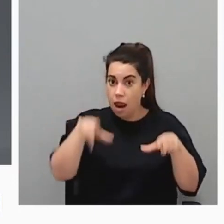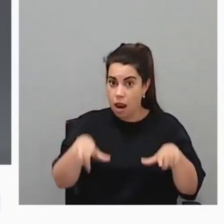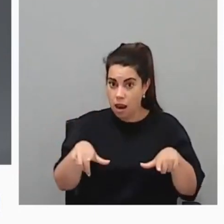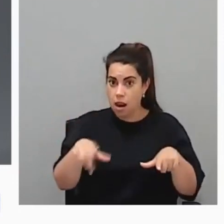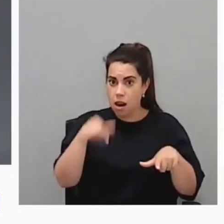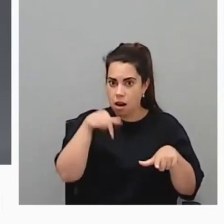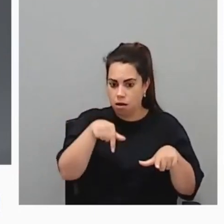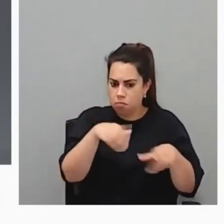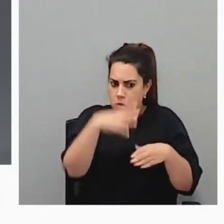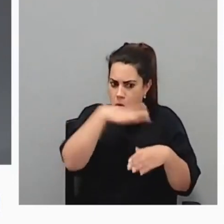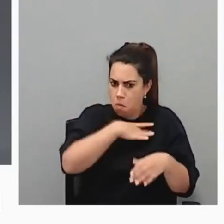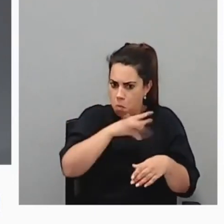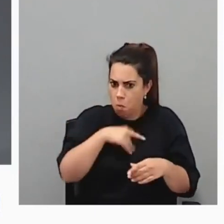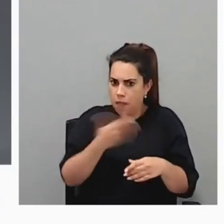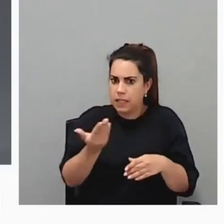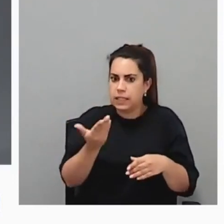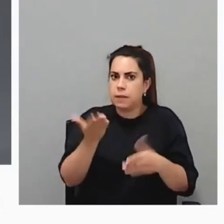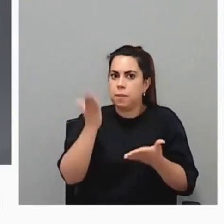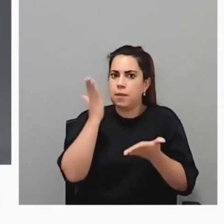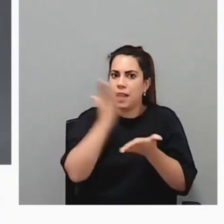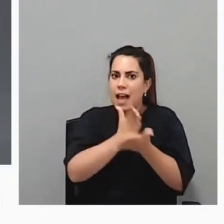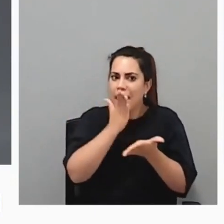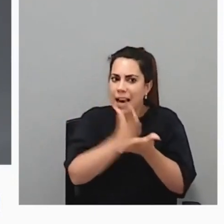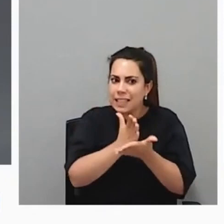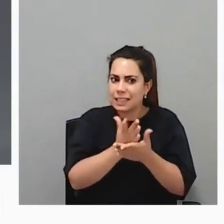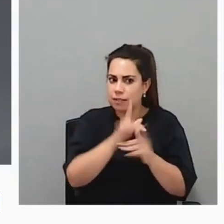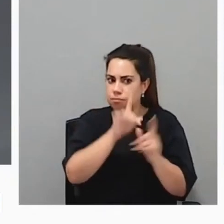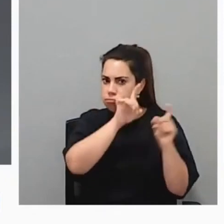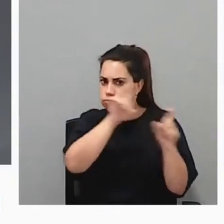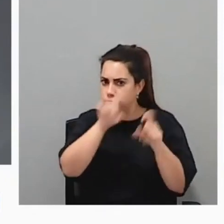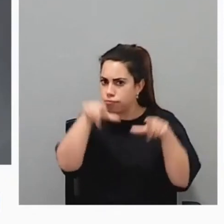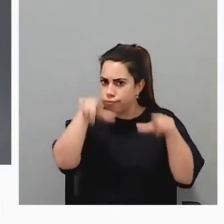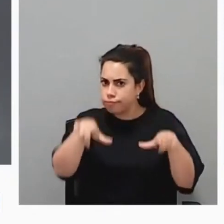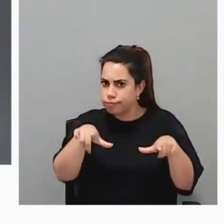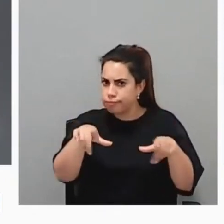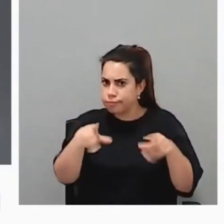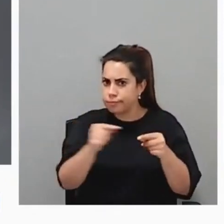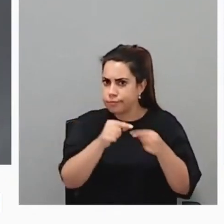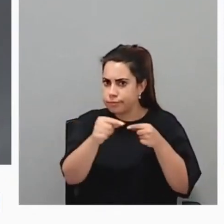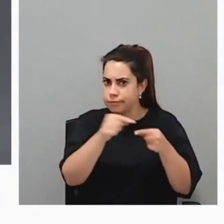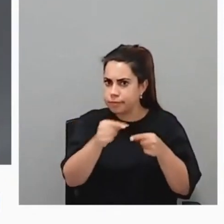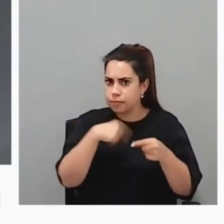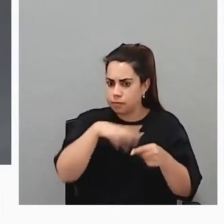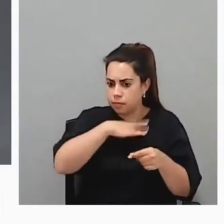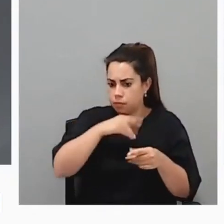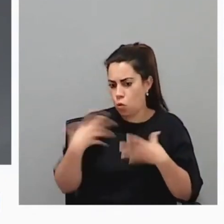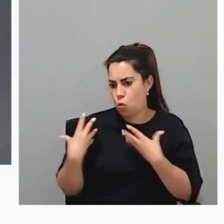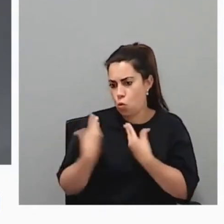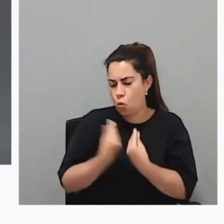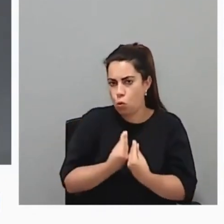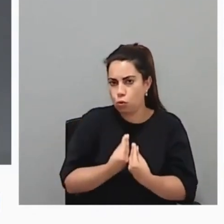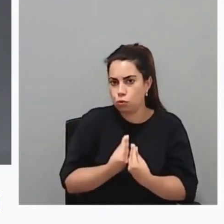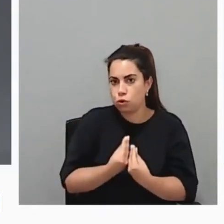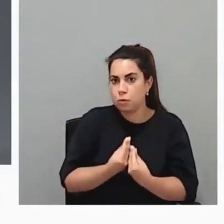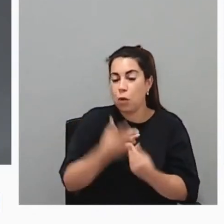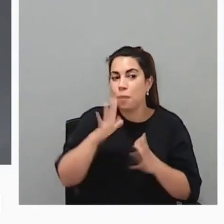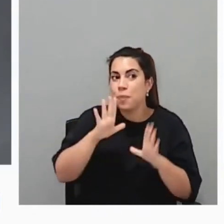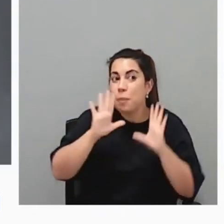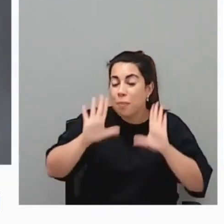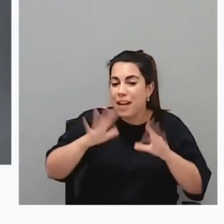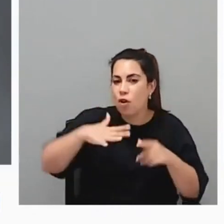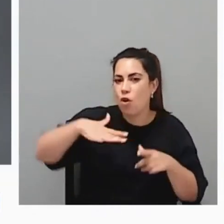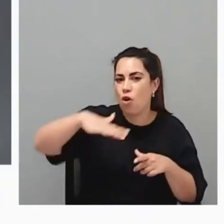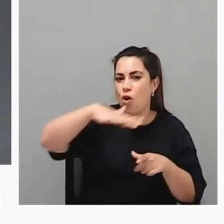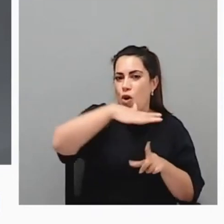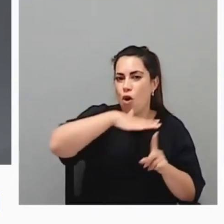clases para llevar a sus alumnos, todos juntos, ¿no?, el profesor y el alumno, a diferentes contextos. Estamos